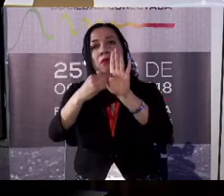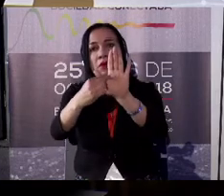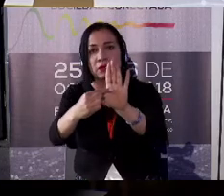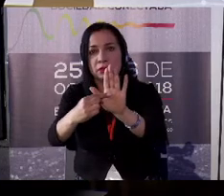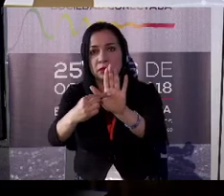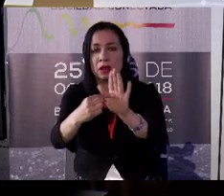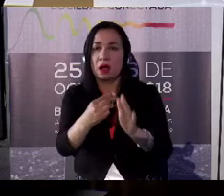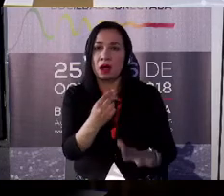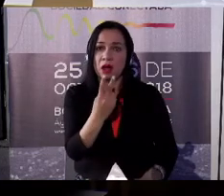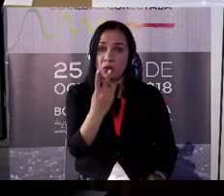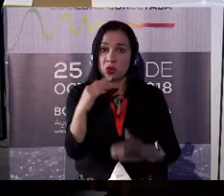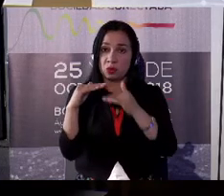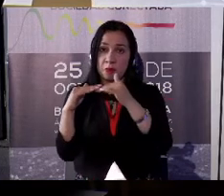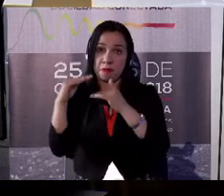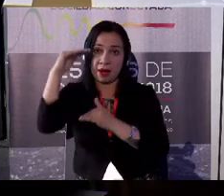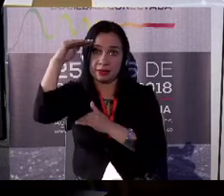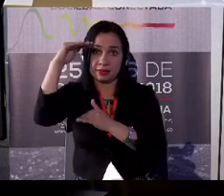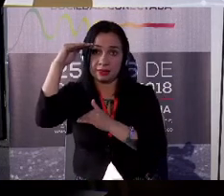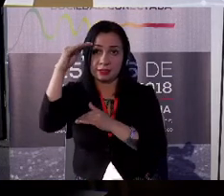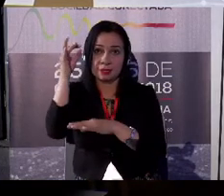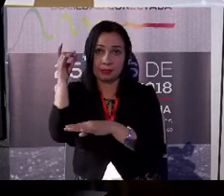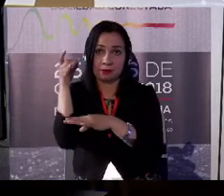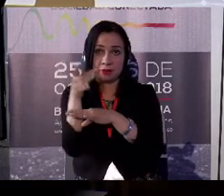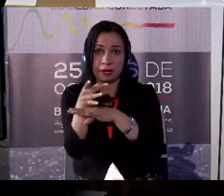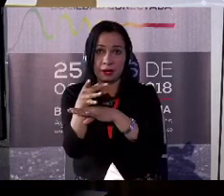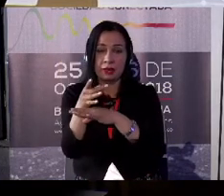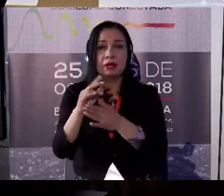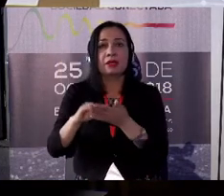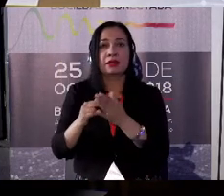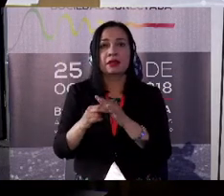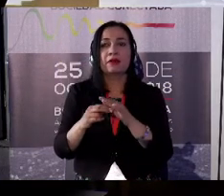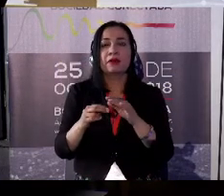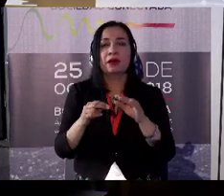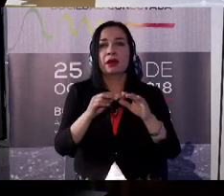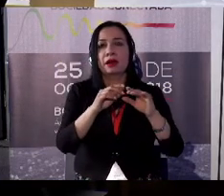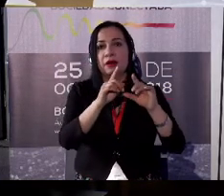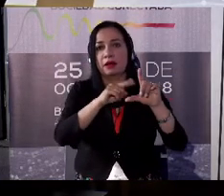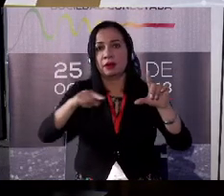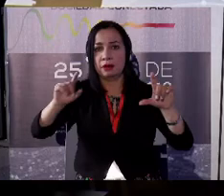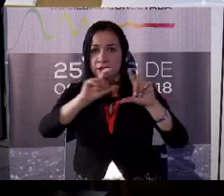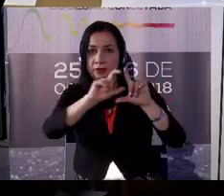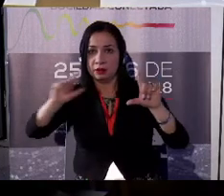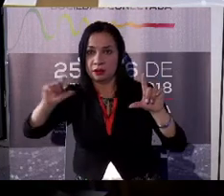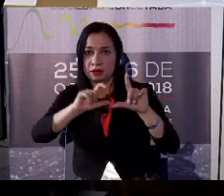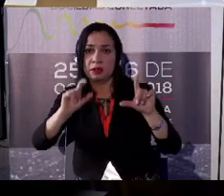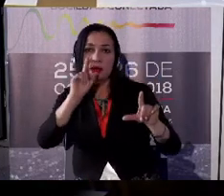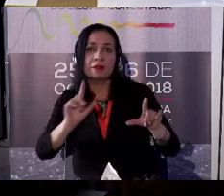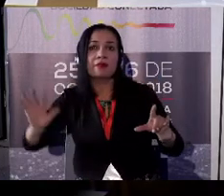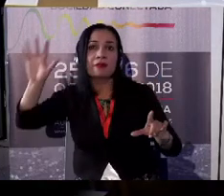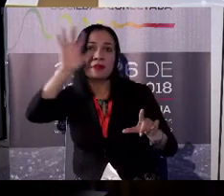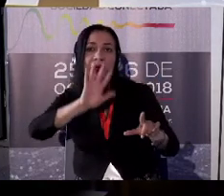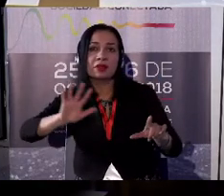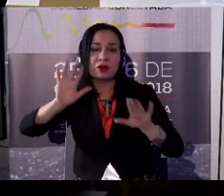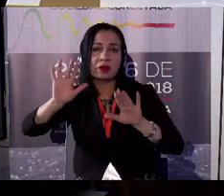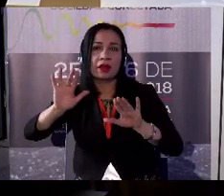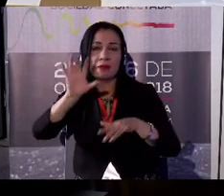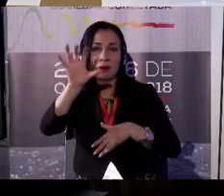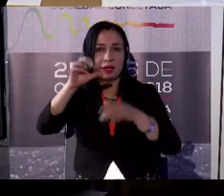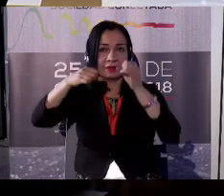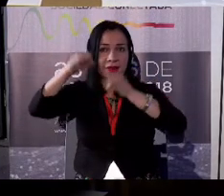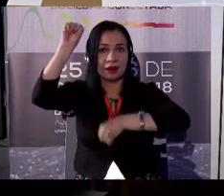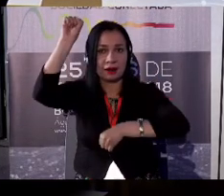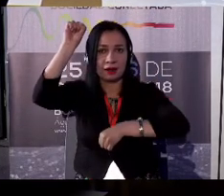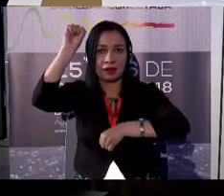Estos dos es porque fueron bandas nacionales, o sea, quien ganó todo el país. Y aquí